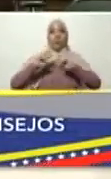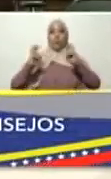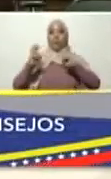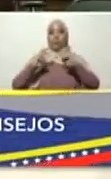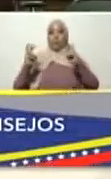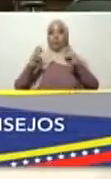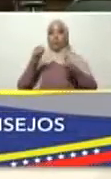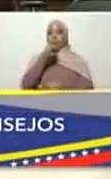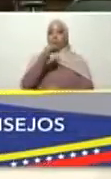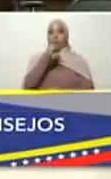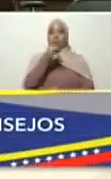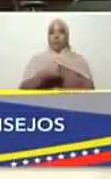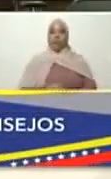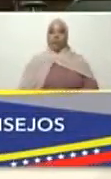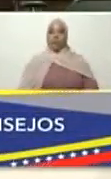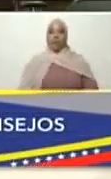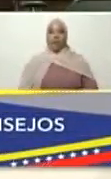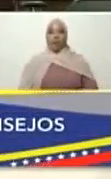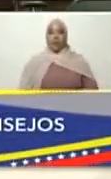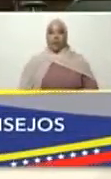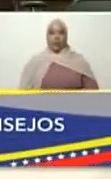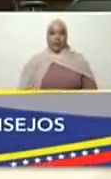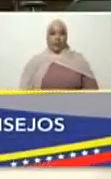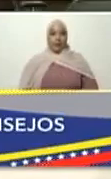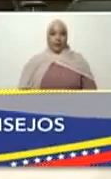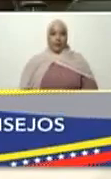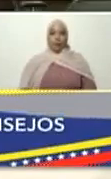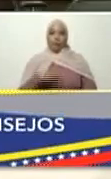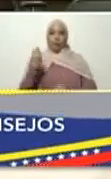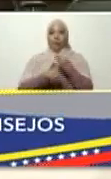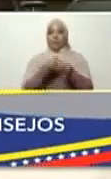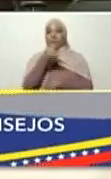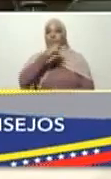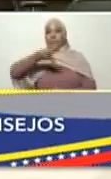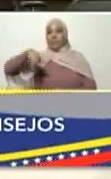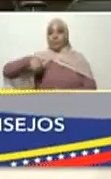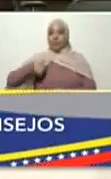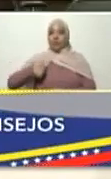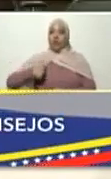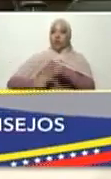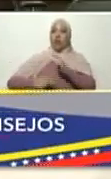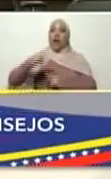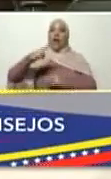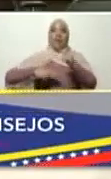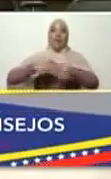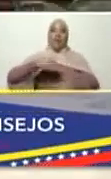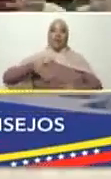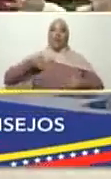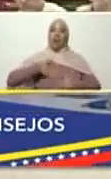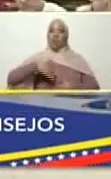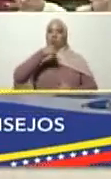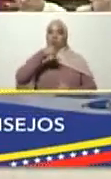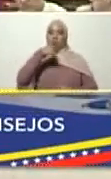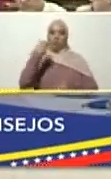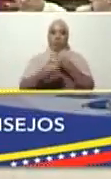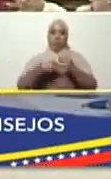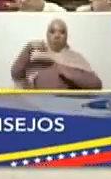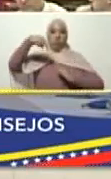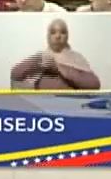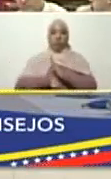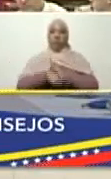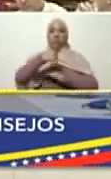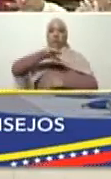vida. Así es la vida. Y nosotros tenemos que construir nuestra democracia profunda,